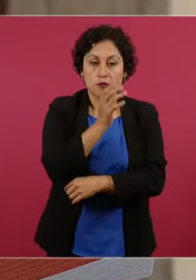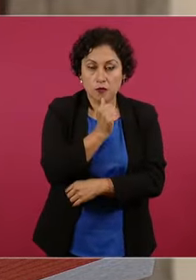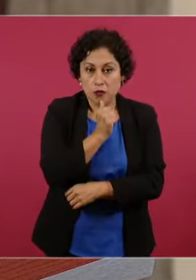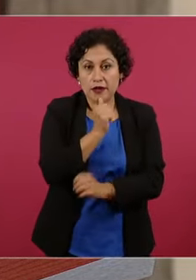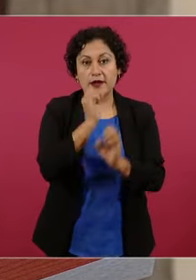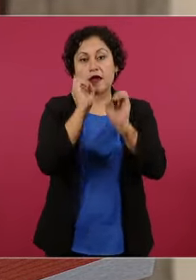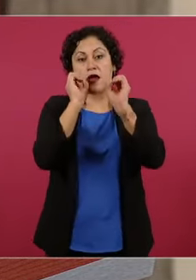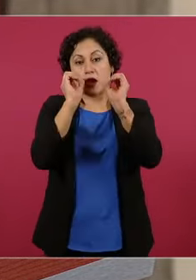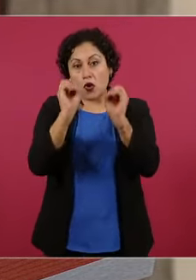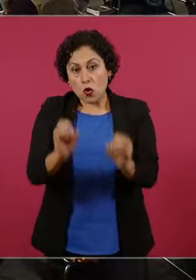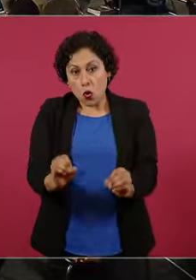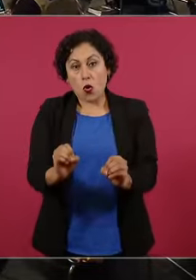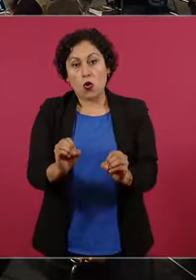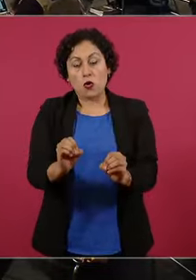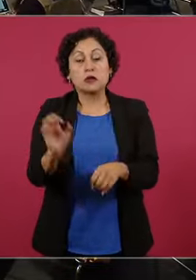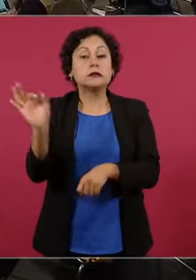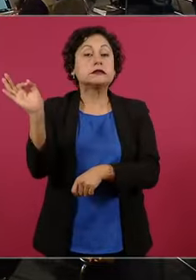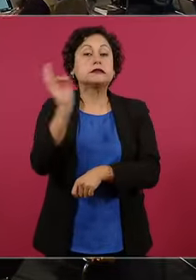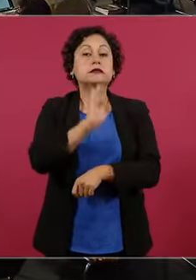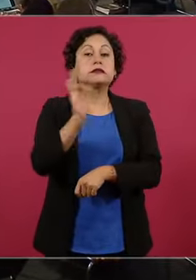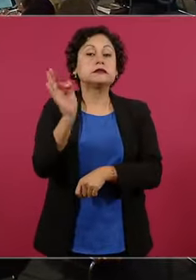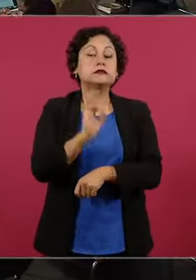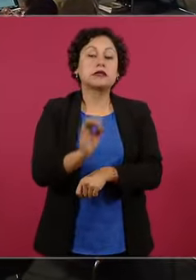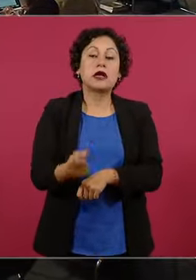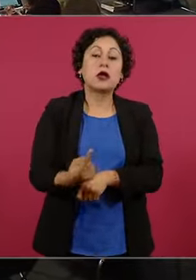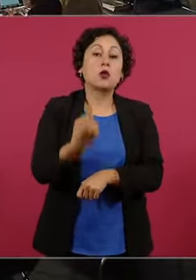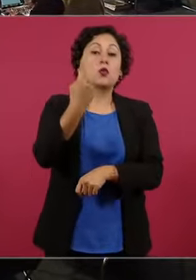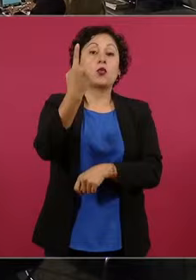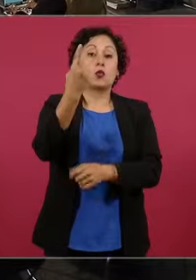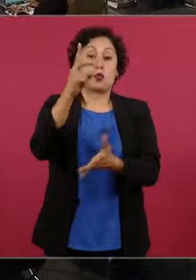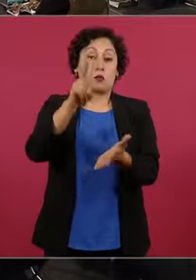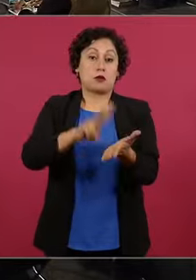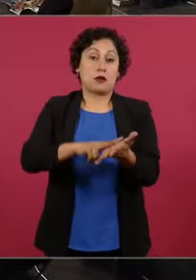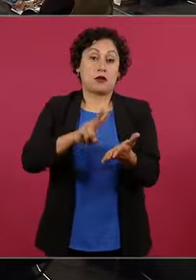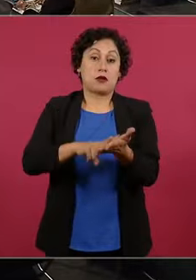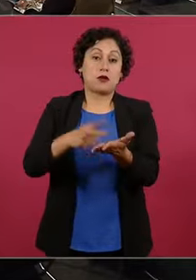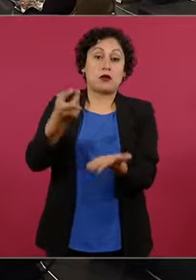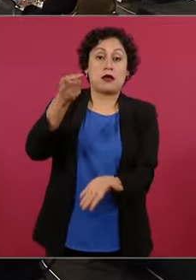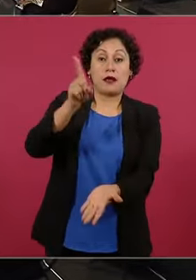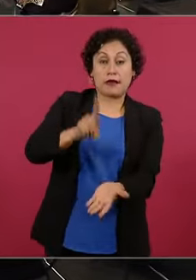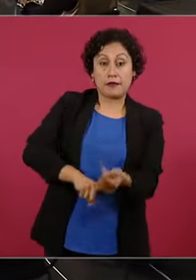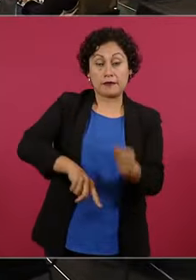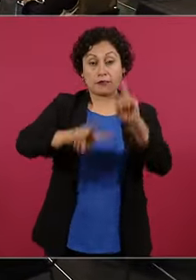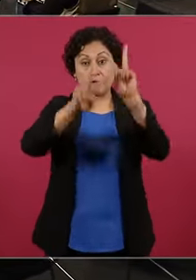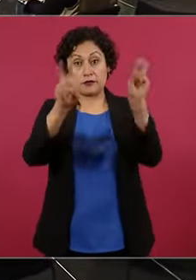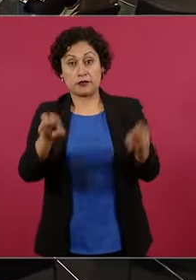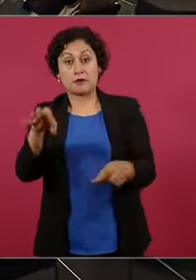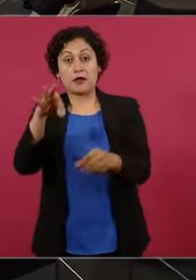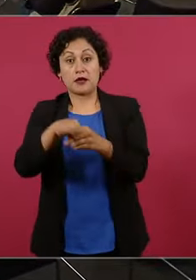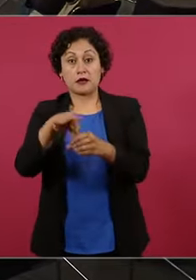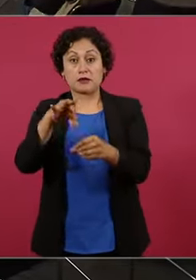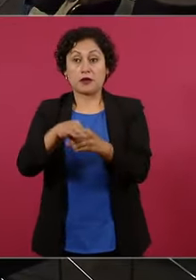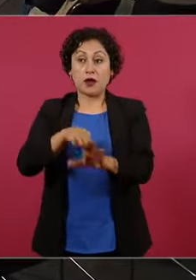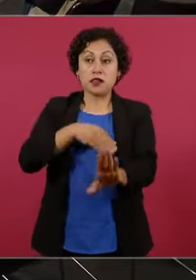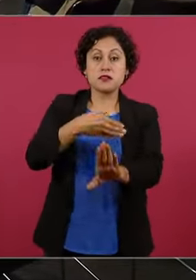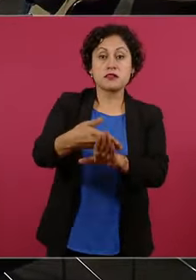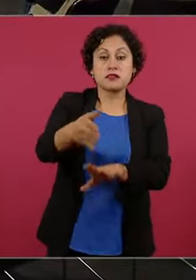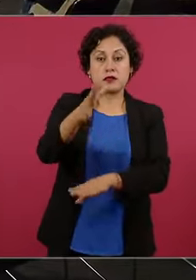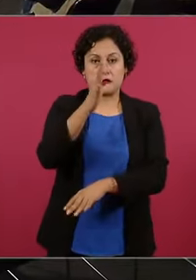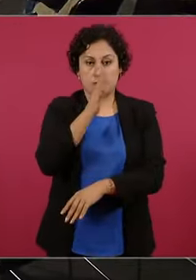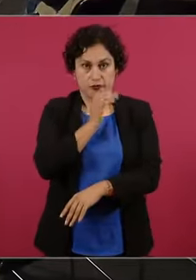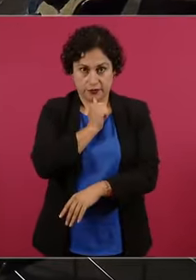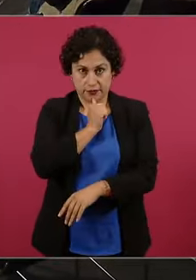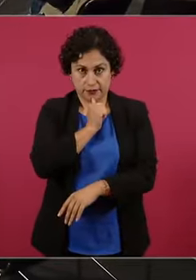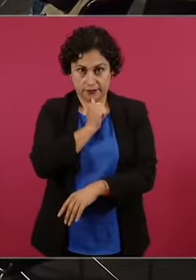a principios rectores del proceso electoral. ¿De acuerdo? Esos son los últimos